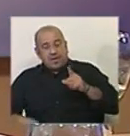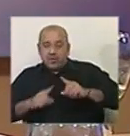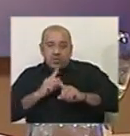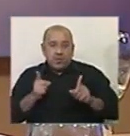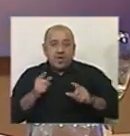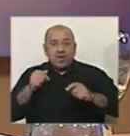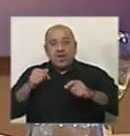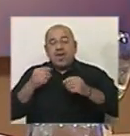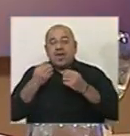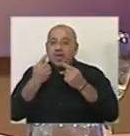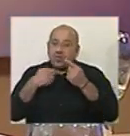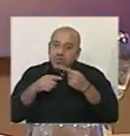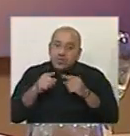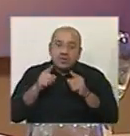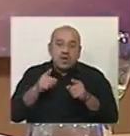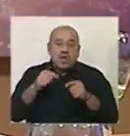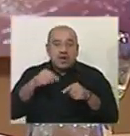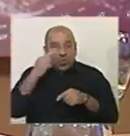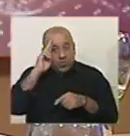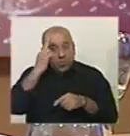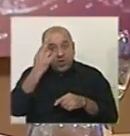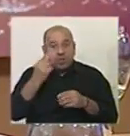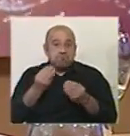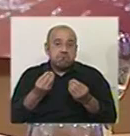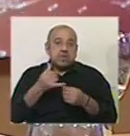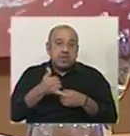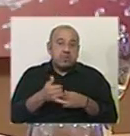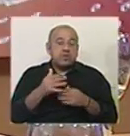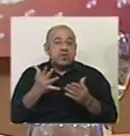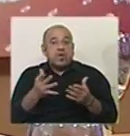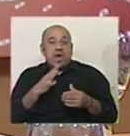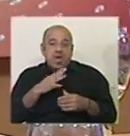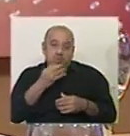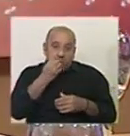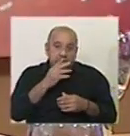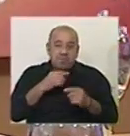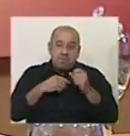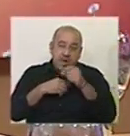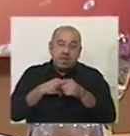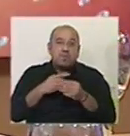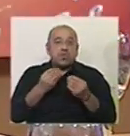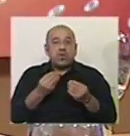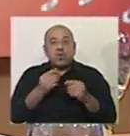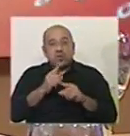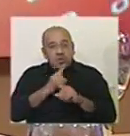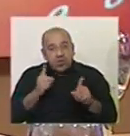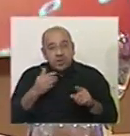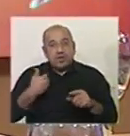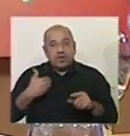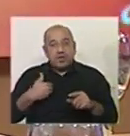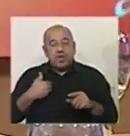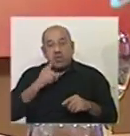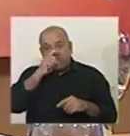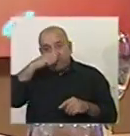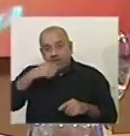mal. Entonces, y aterrizando a Uruguay, tenemos buenas y malas, ¿no? Lo que no pasó en Argentina pasó en Montevideo. La manifestación